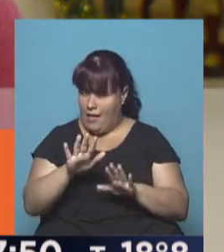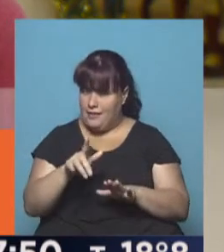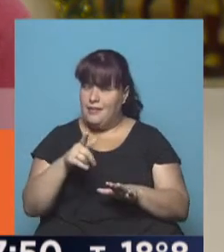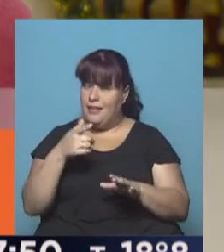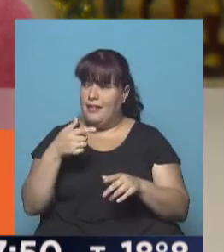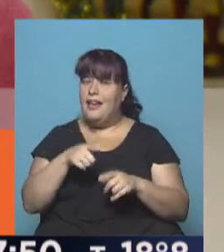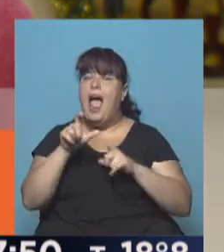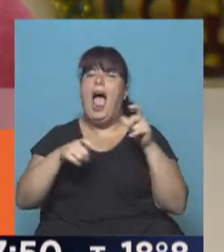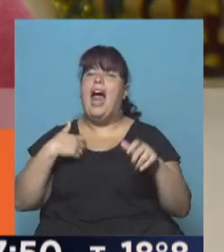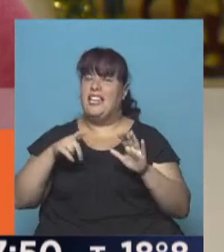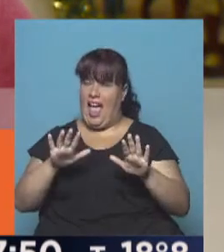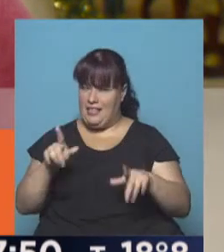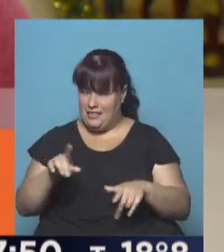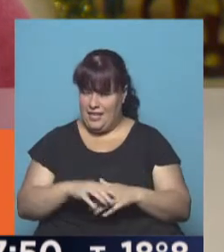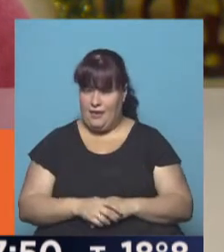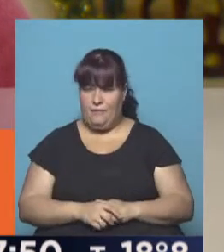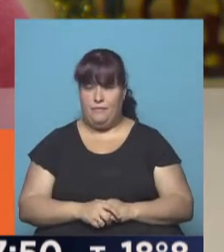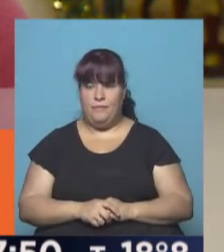muy cercano a los argentinos.